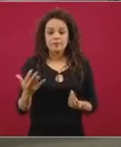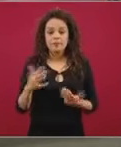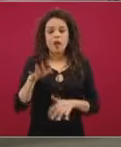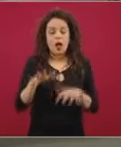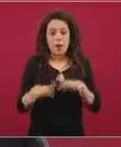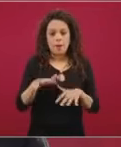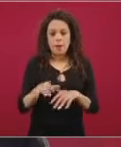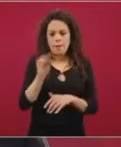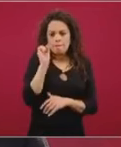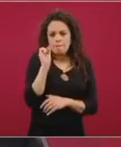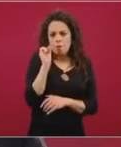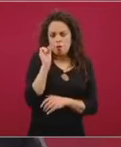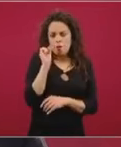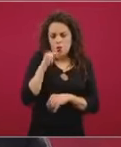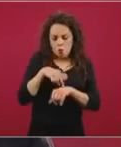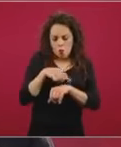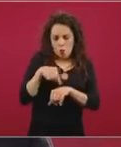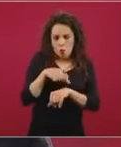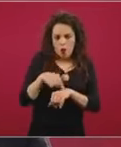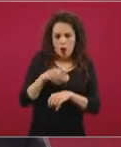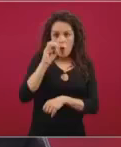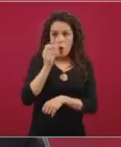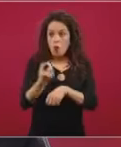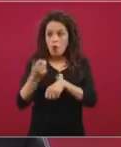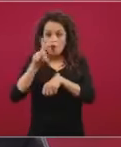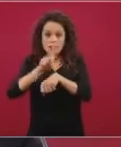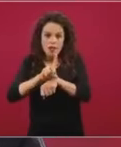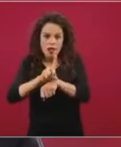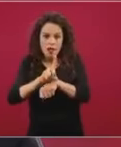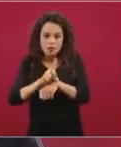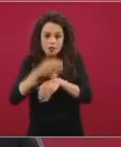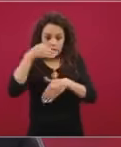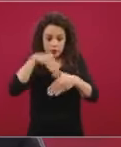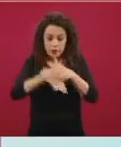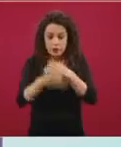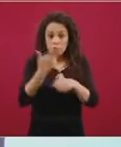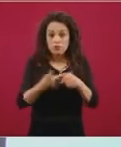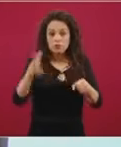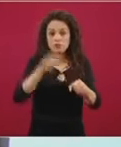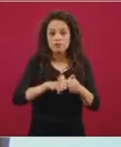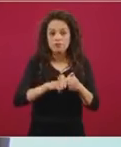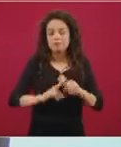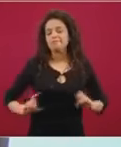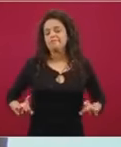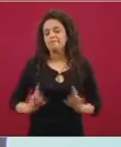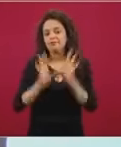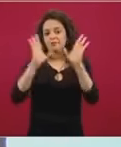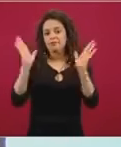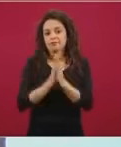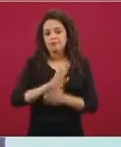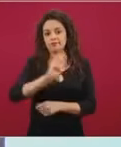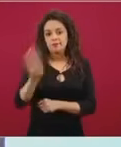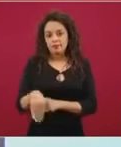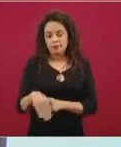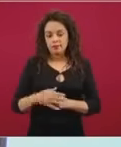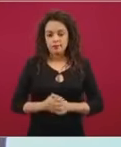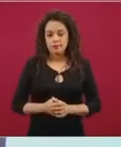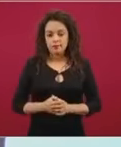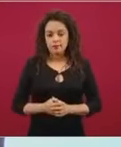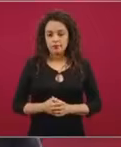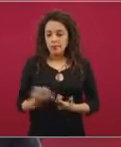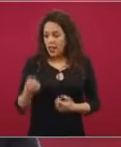veces o días de haber ingresado al hospital fallezcan. Y se crea una sensación